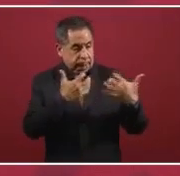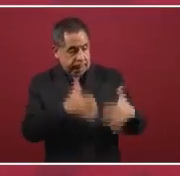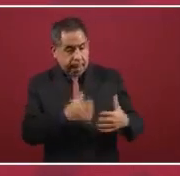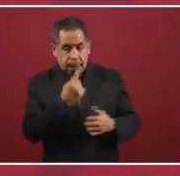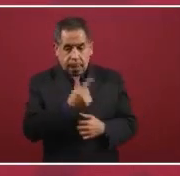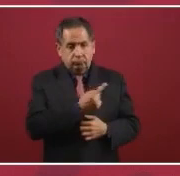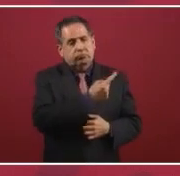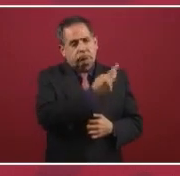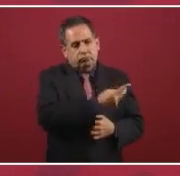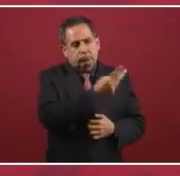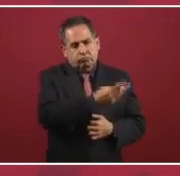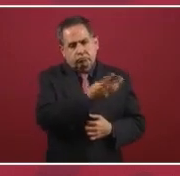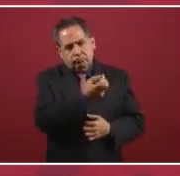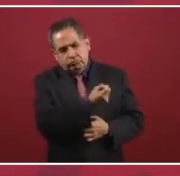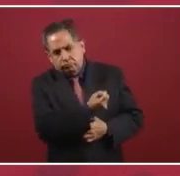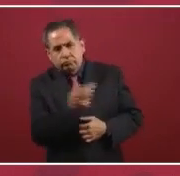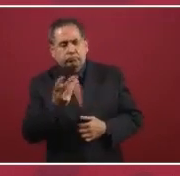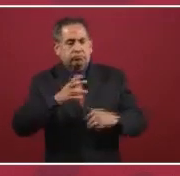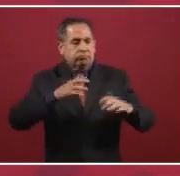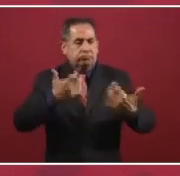con algunas otras,